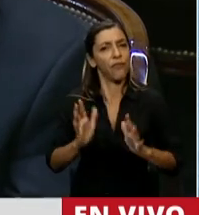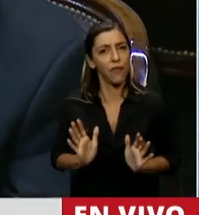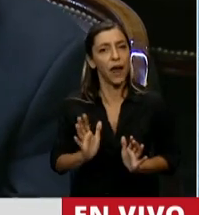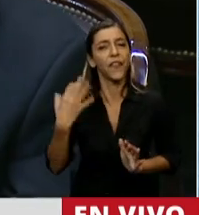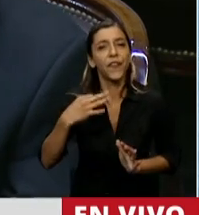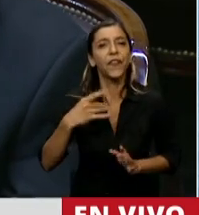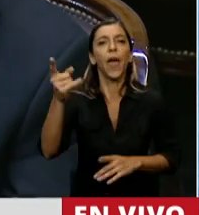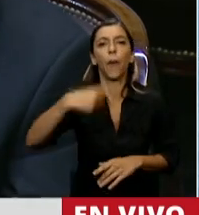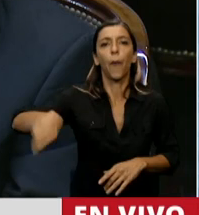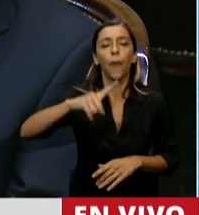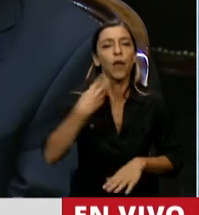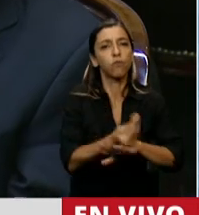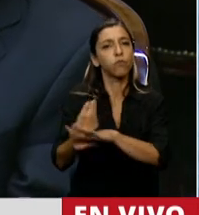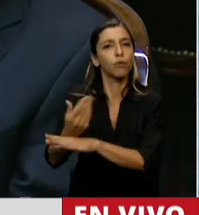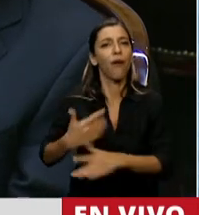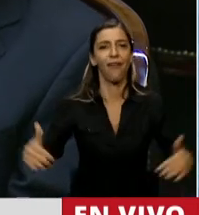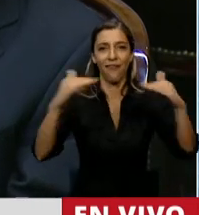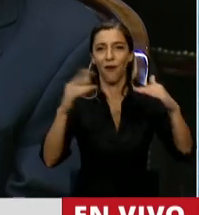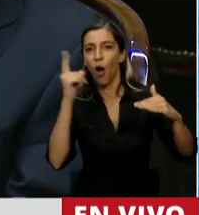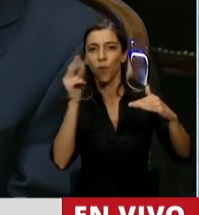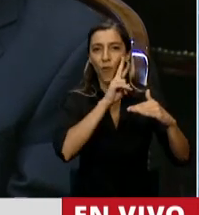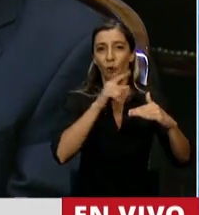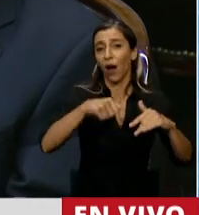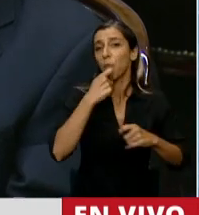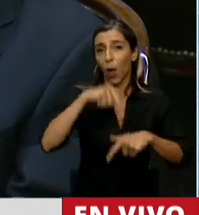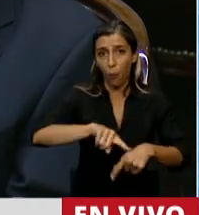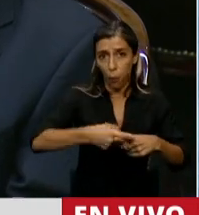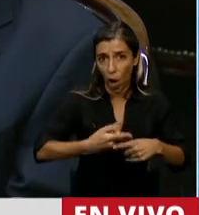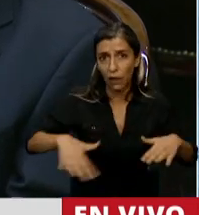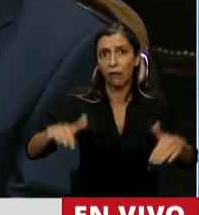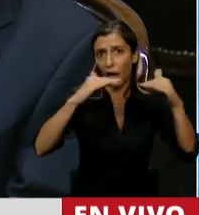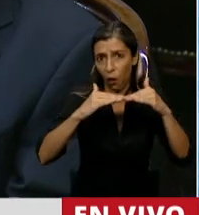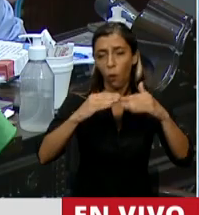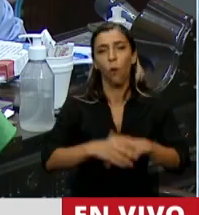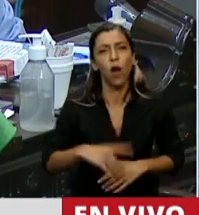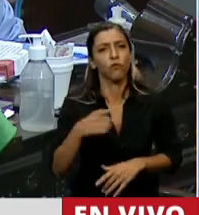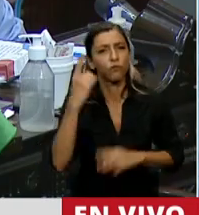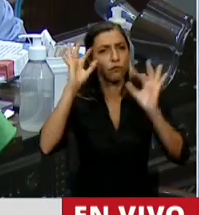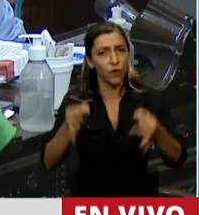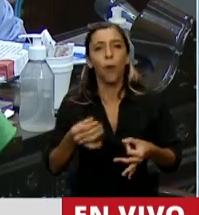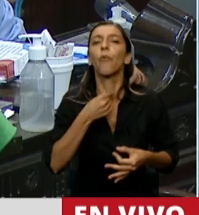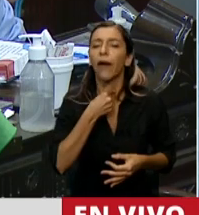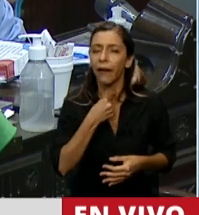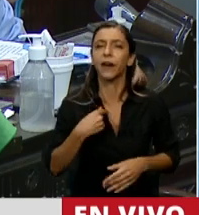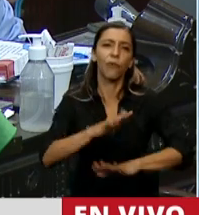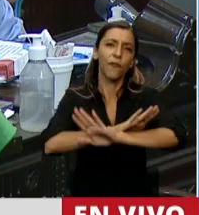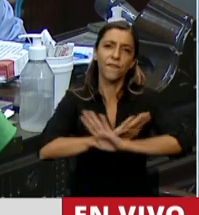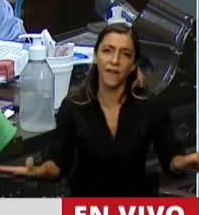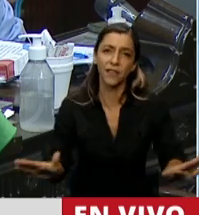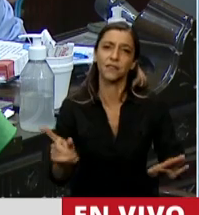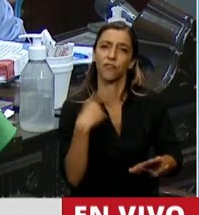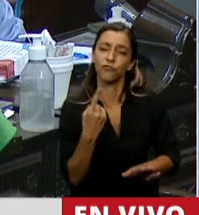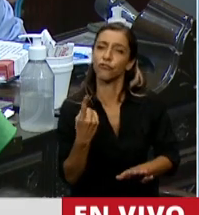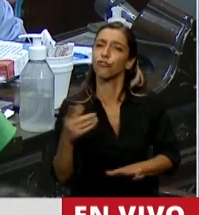representatividad política a partir de la paridad de género. Tenemos la profunda convicción de decir basta, de organizarnos y